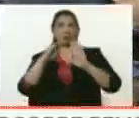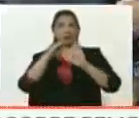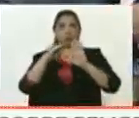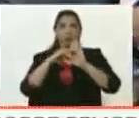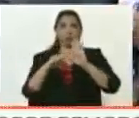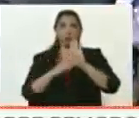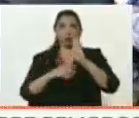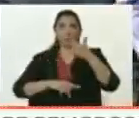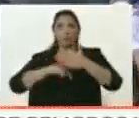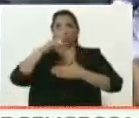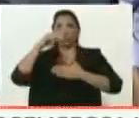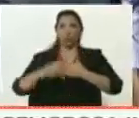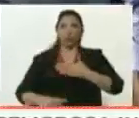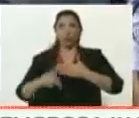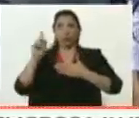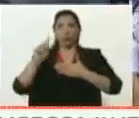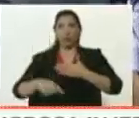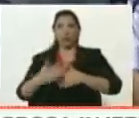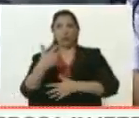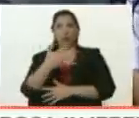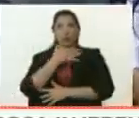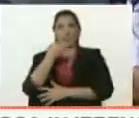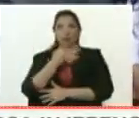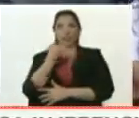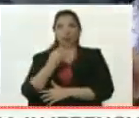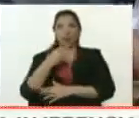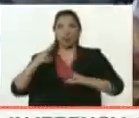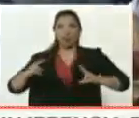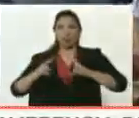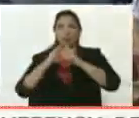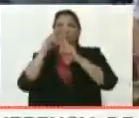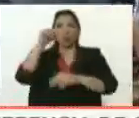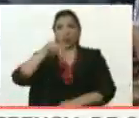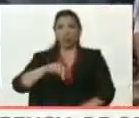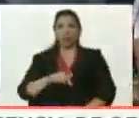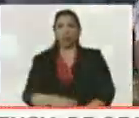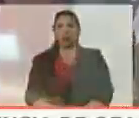programa. Y a las 3 de la tarde nos vemos acá, en la sala plenaria.